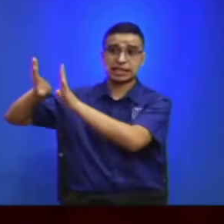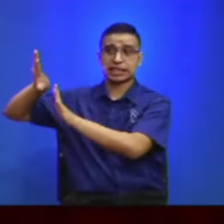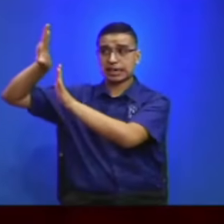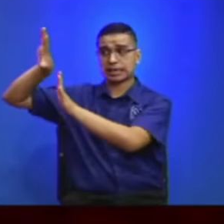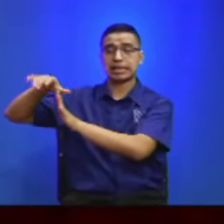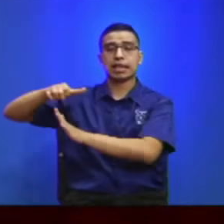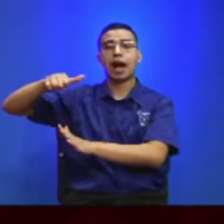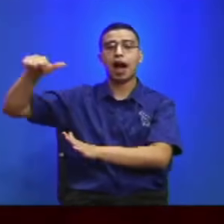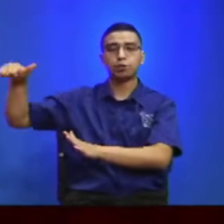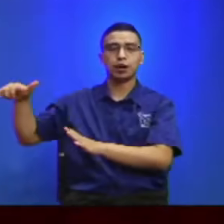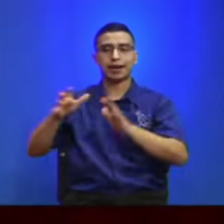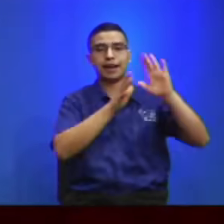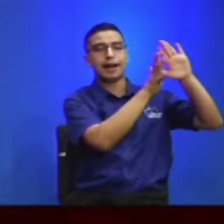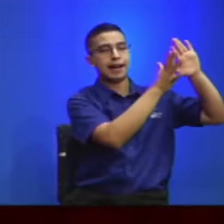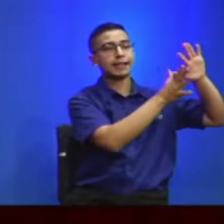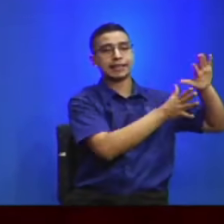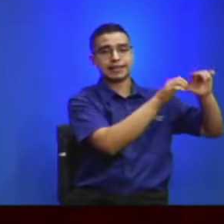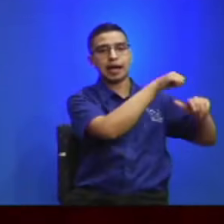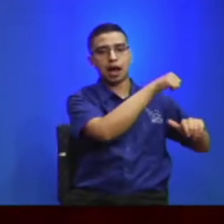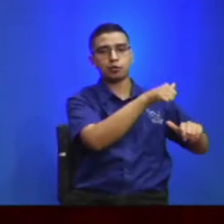pero aquí no